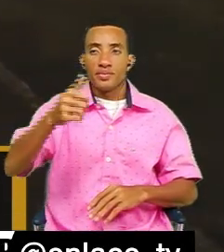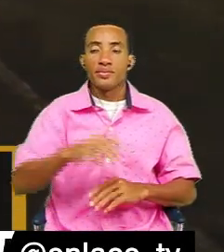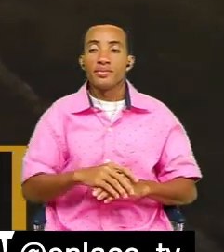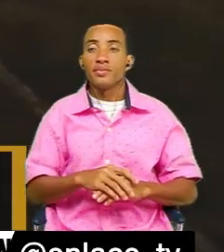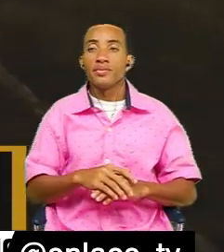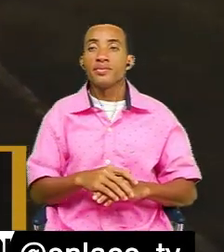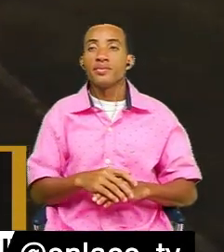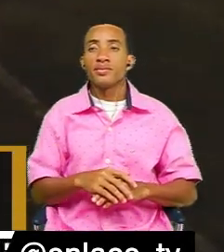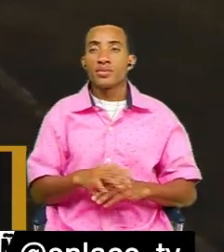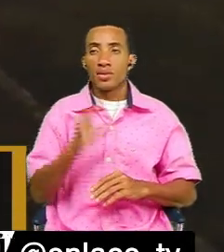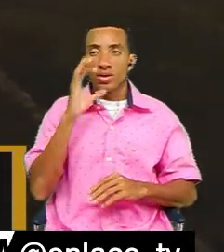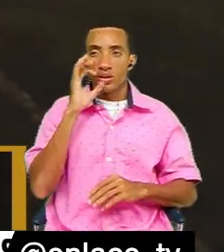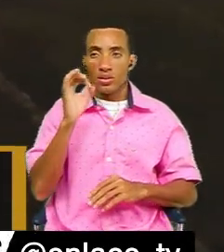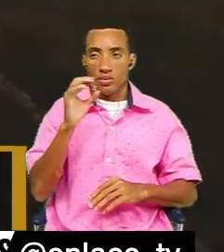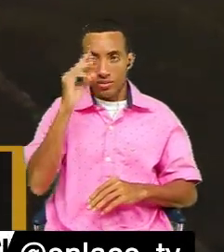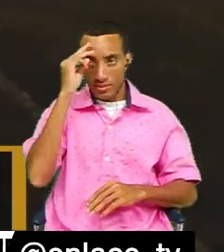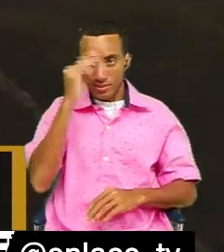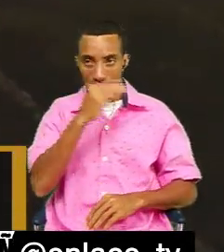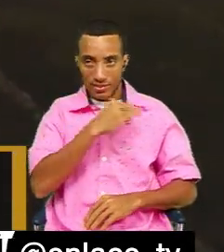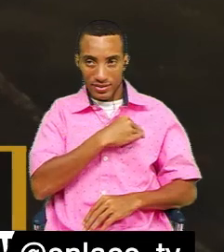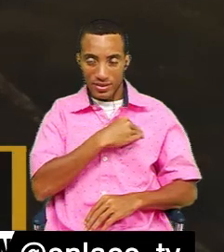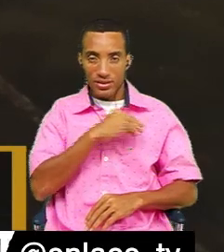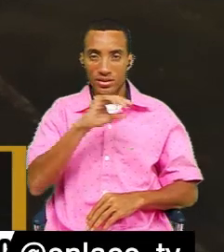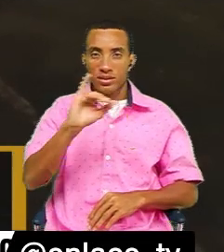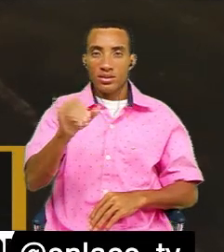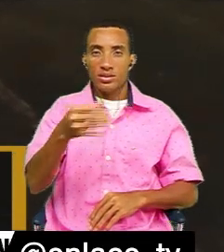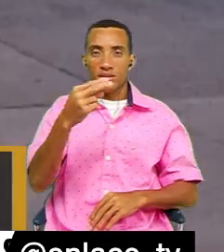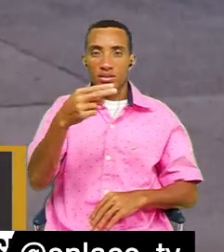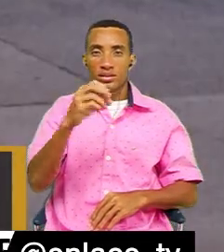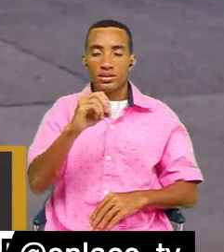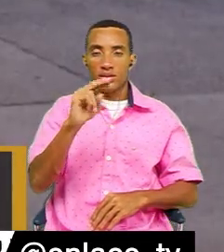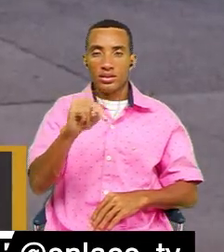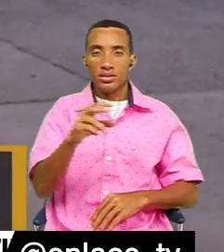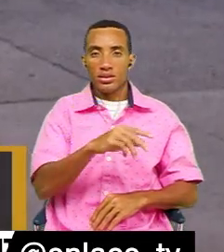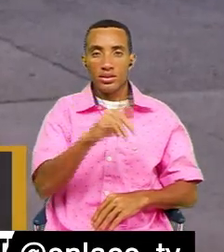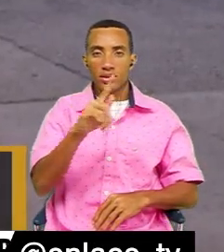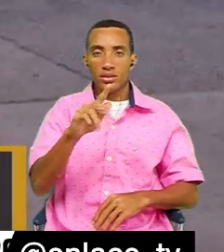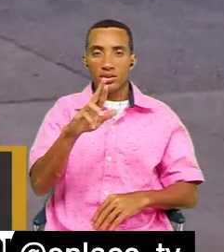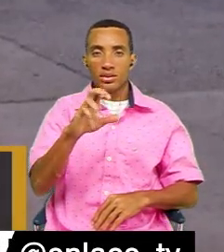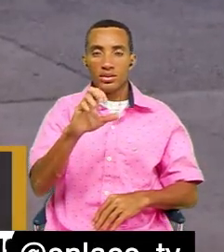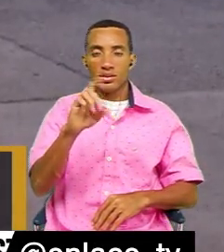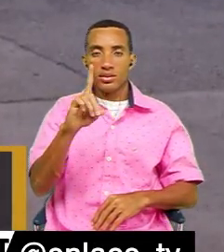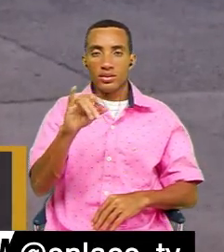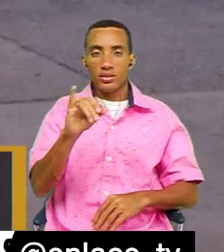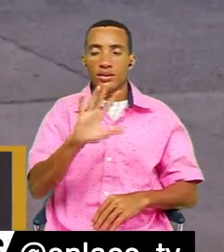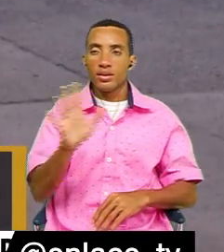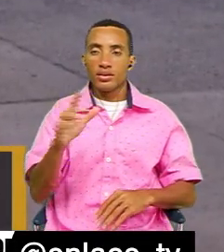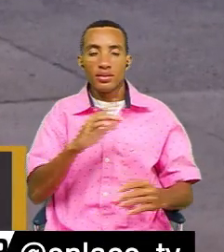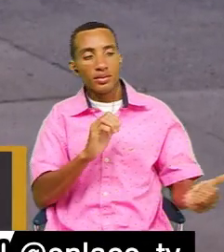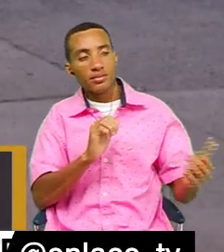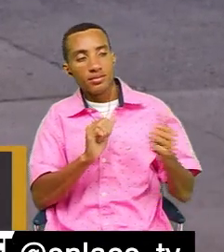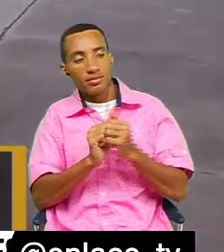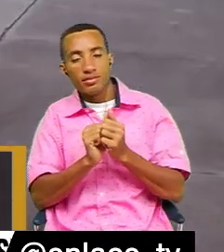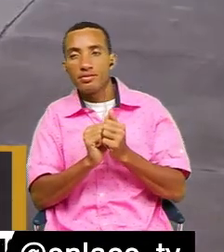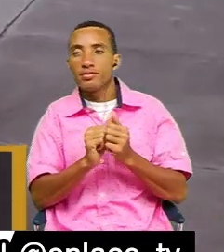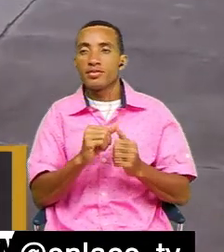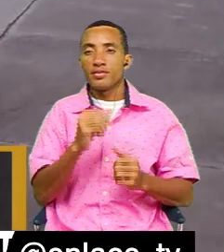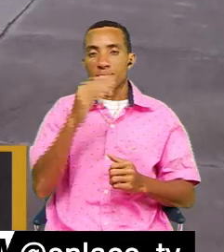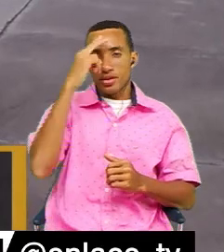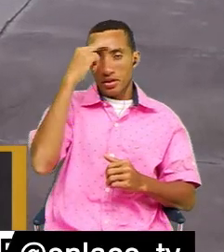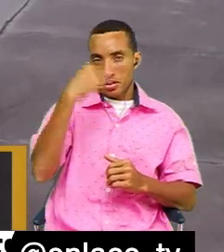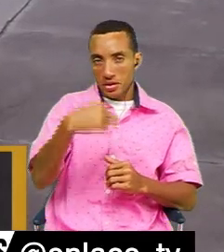Magdalena Medio al coronel John Freddy Santos. Pues cada uno de los oficiales, de los policías, vienen acompañados de sus familiares, de sus esposas y de sus